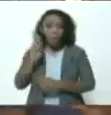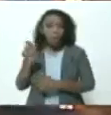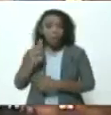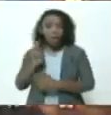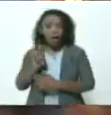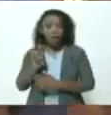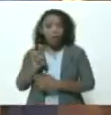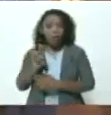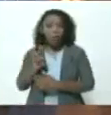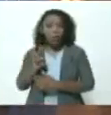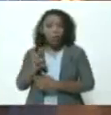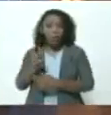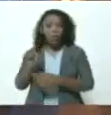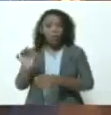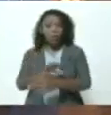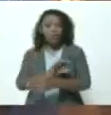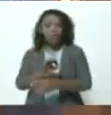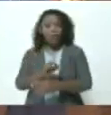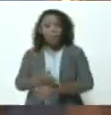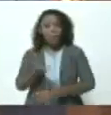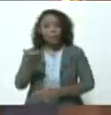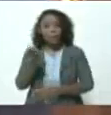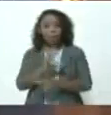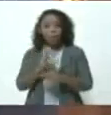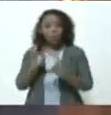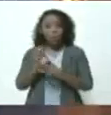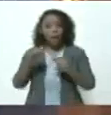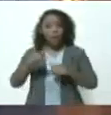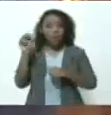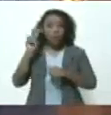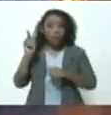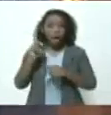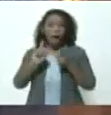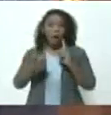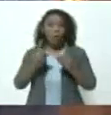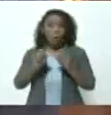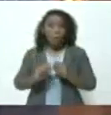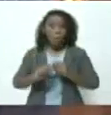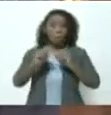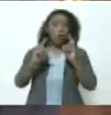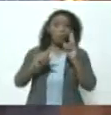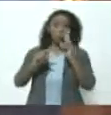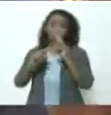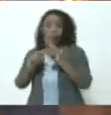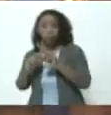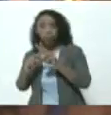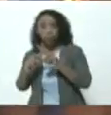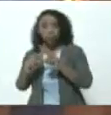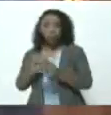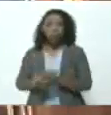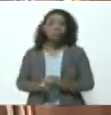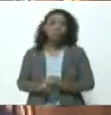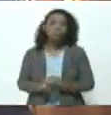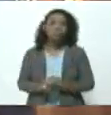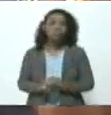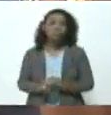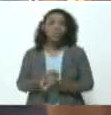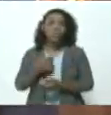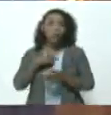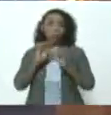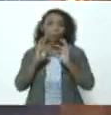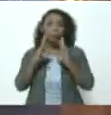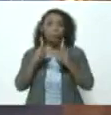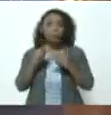utilizaron con talento venezolano que creo que en algunos casos va a sorprender a los espectadores. Te cuento